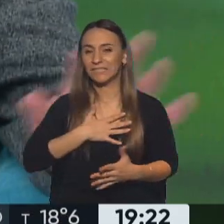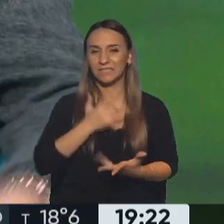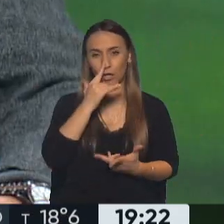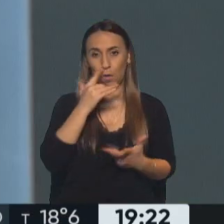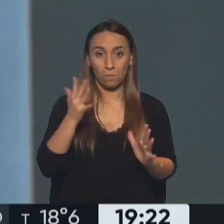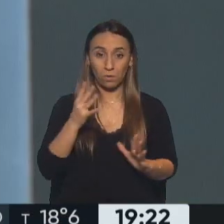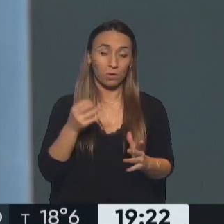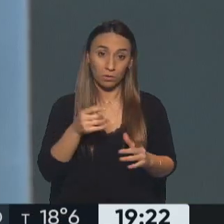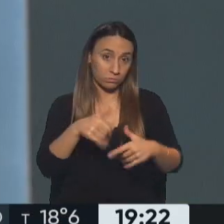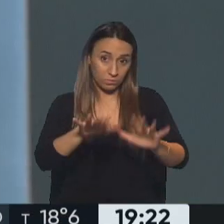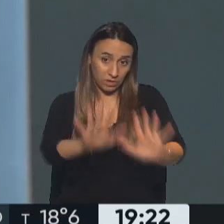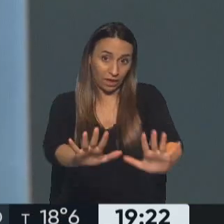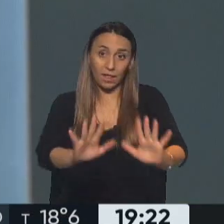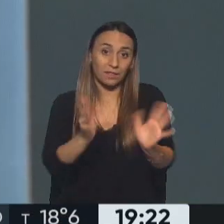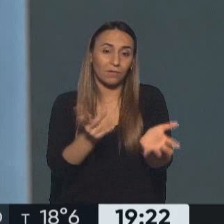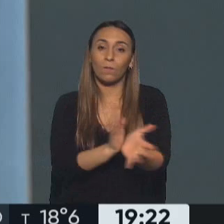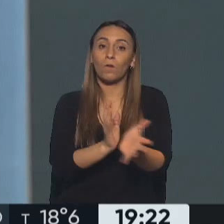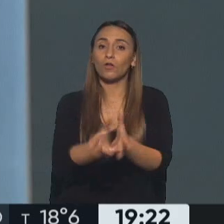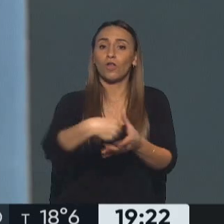en su casa